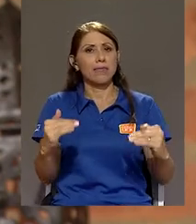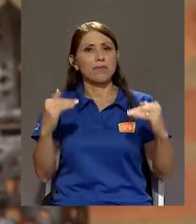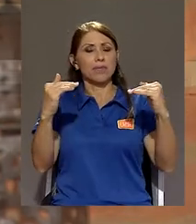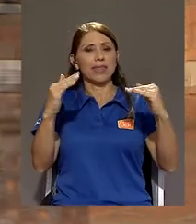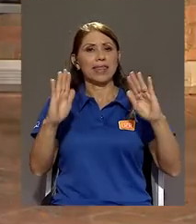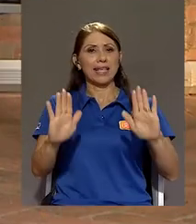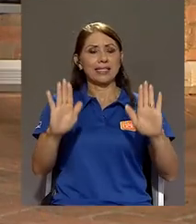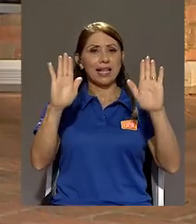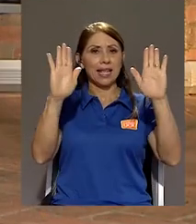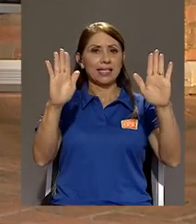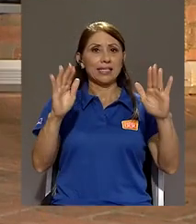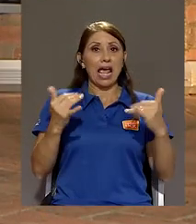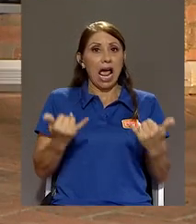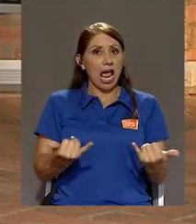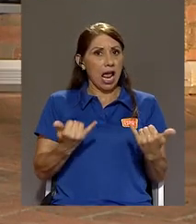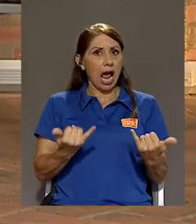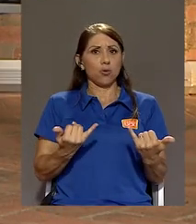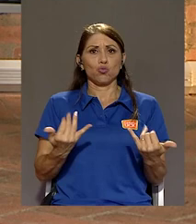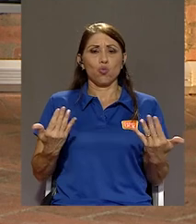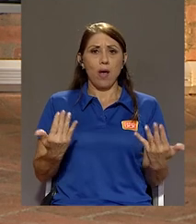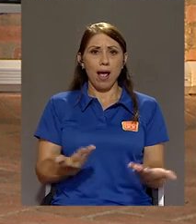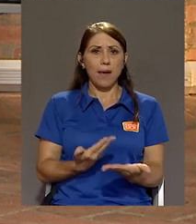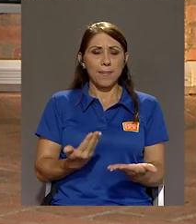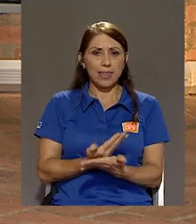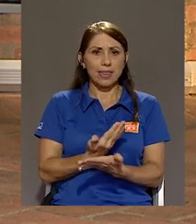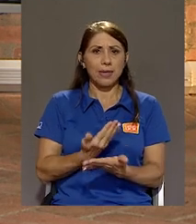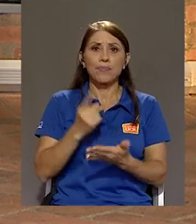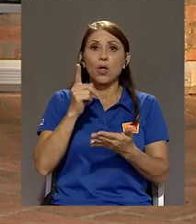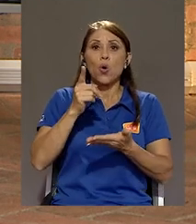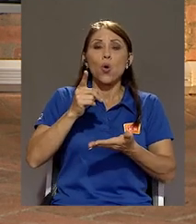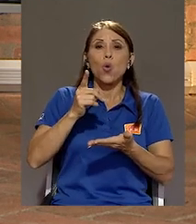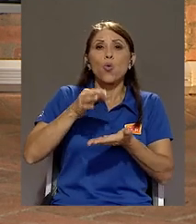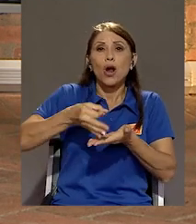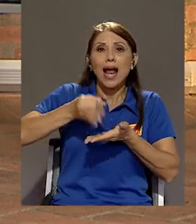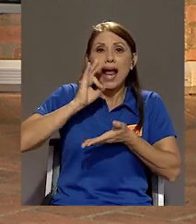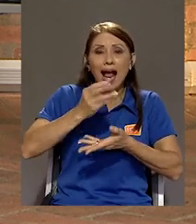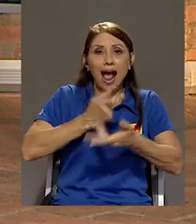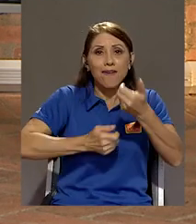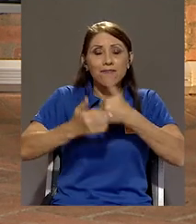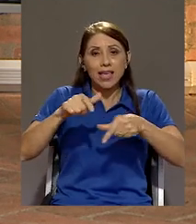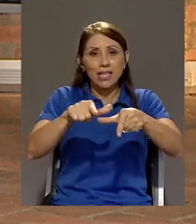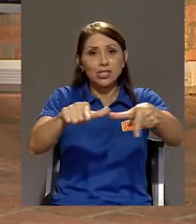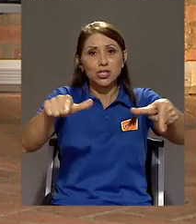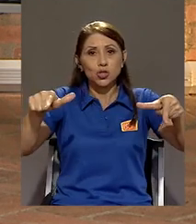está un café de la zona de Dota. Me acordé.